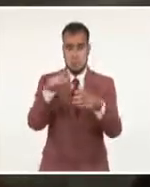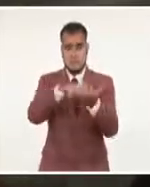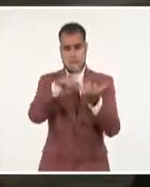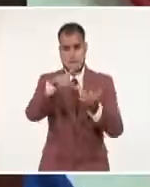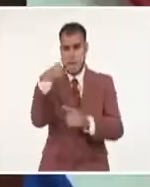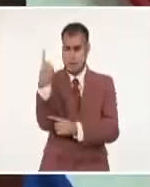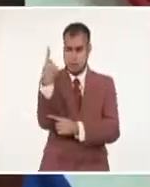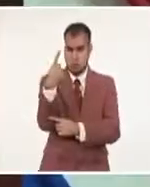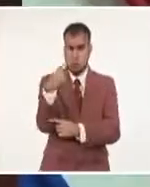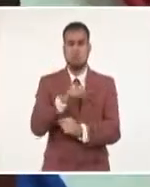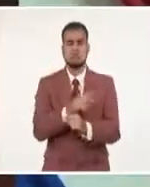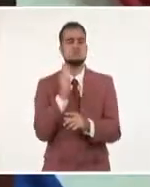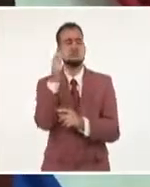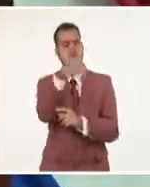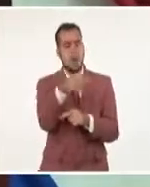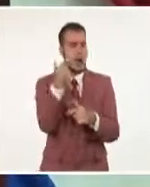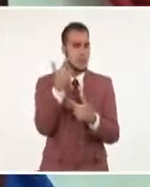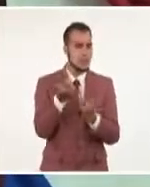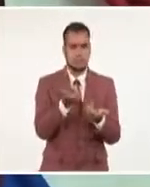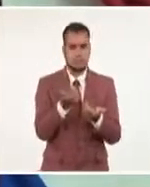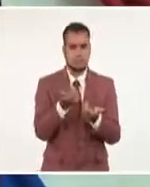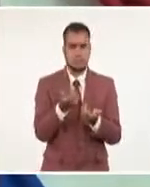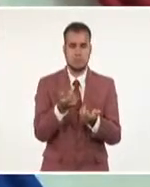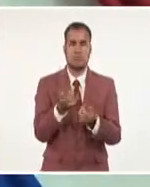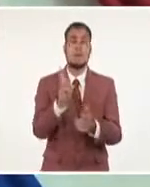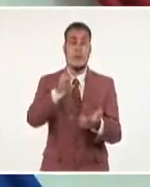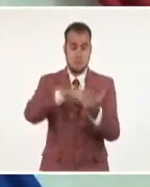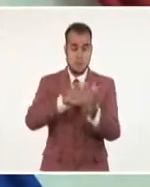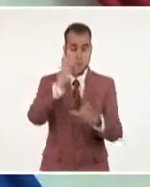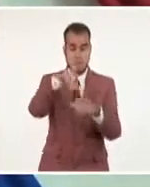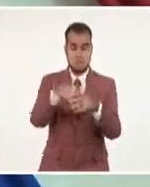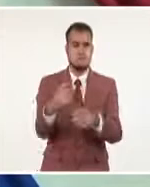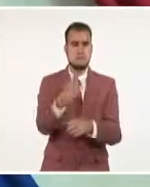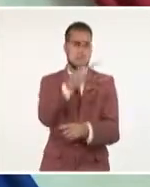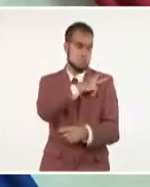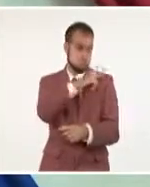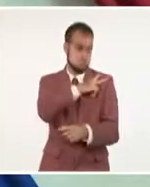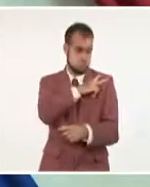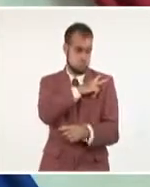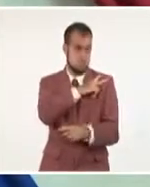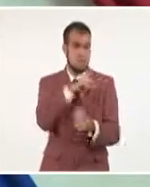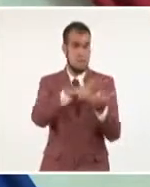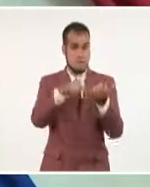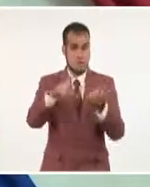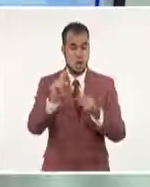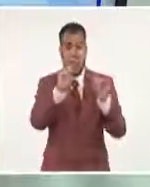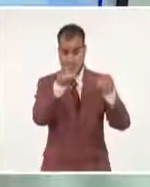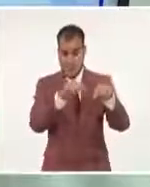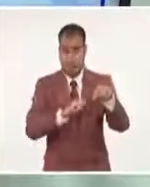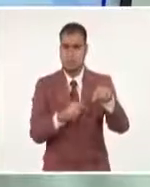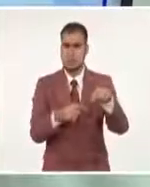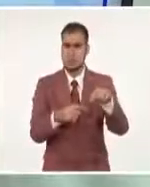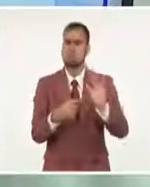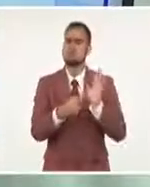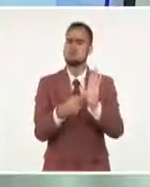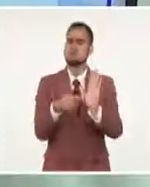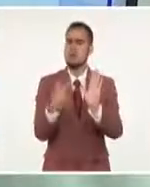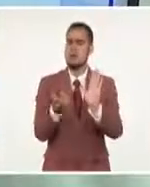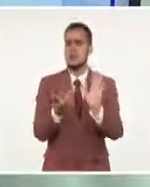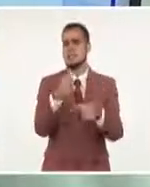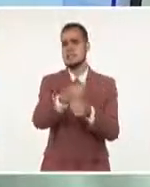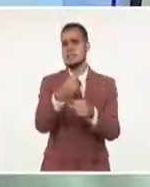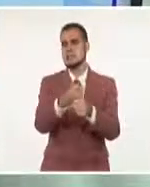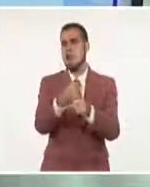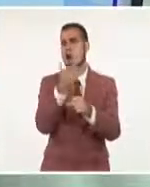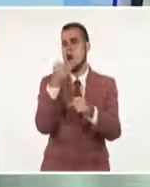del Comité Central del Partido y primera secretaria de la organización política en la provincia, David Pérez Martín, presentó el sistema de trabajo